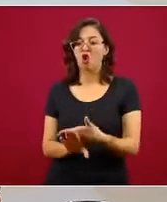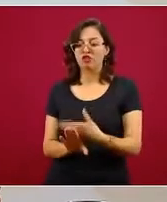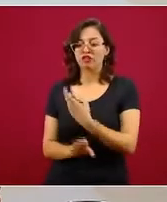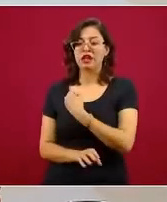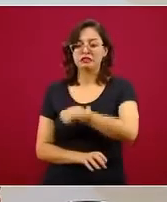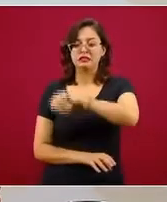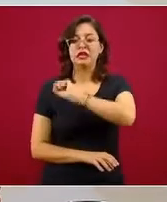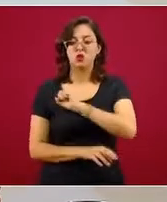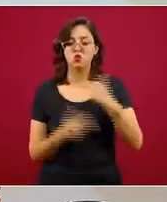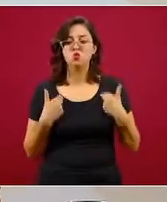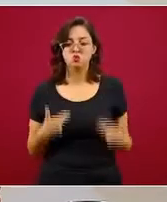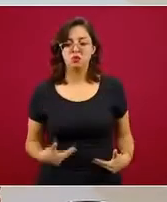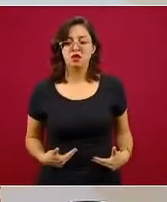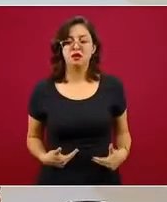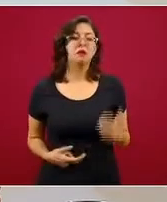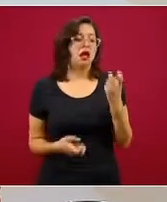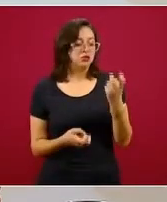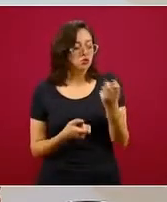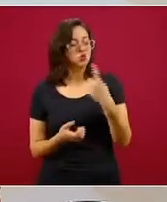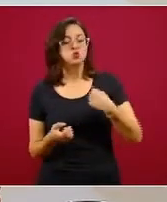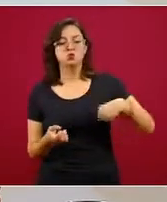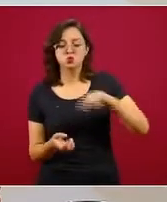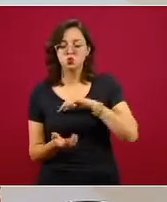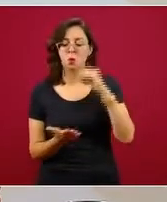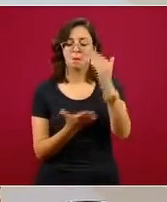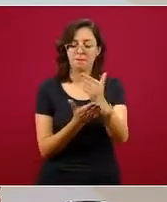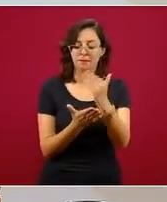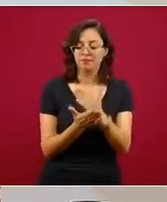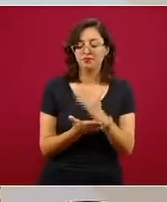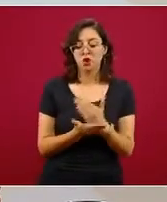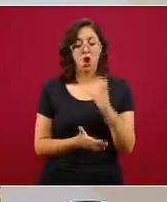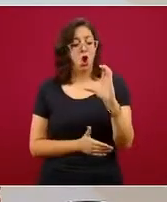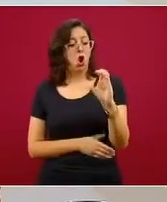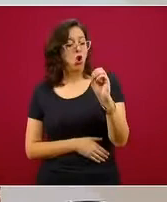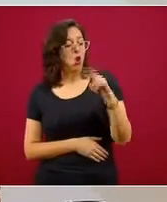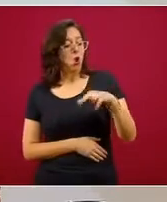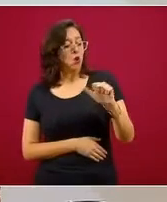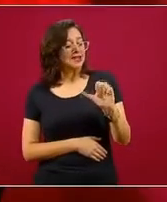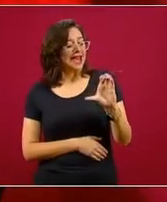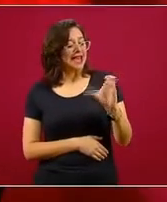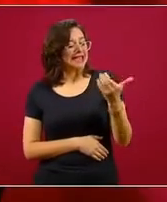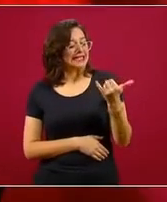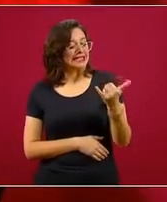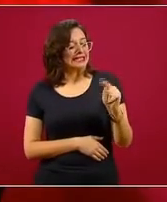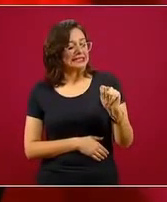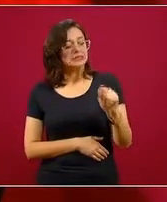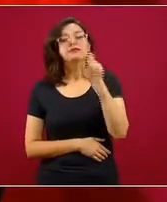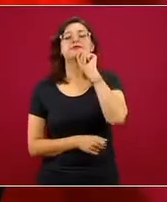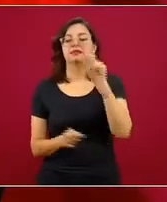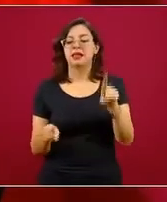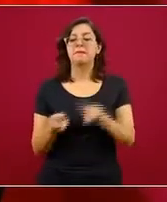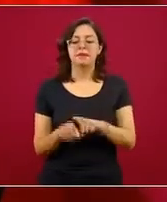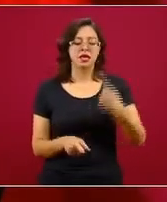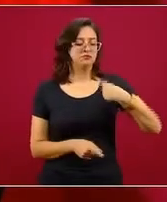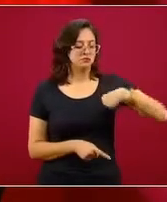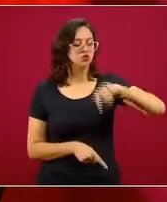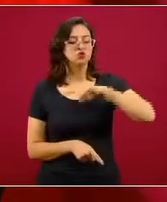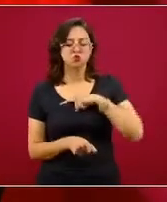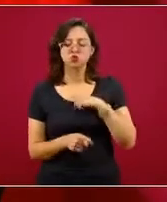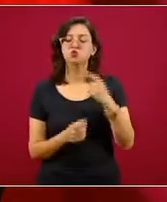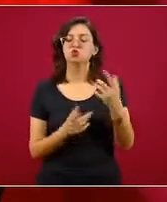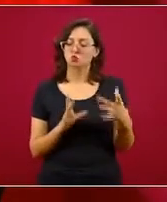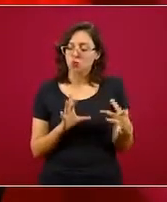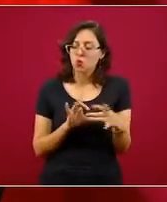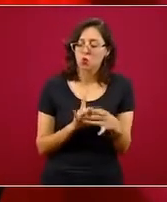la salud. Entonces, todo eso lo estamos trabajando. CONACYT, por cierto, también es una institución con la que tenemos esta